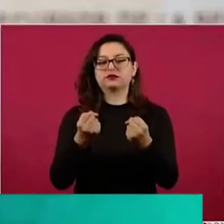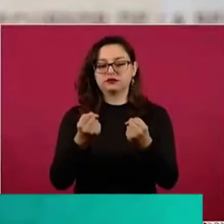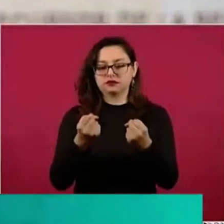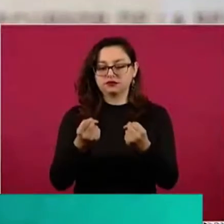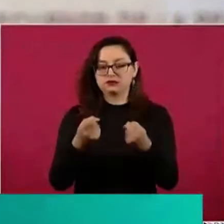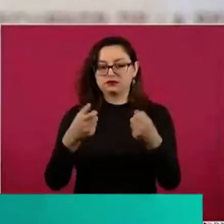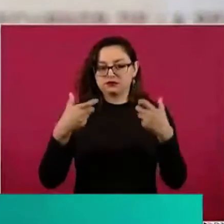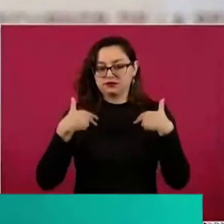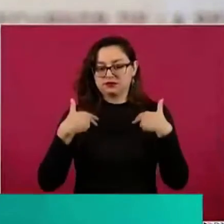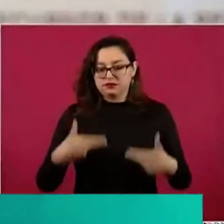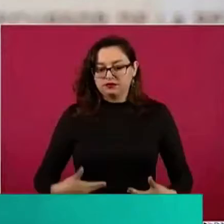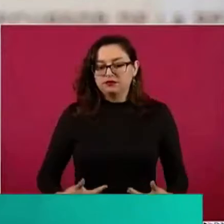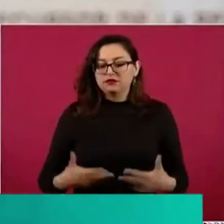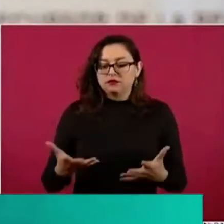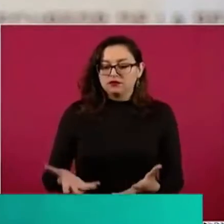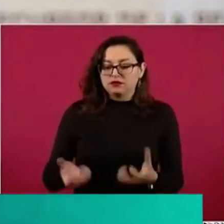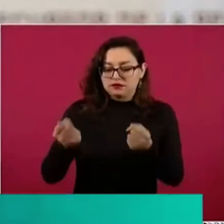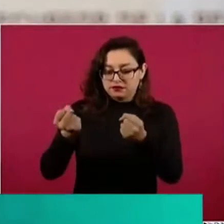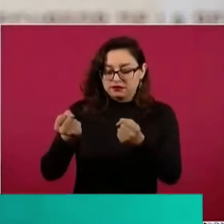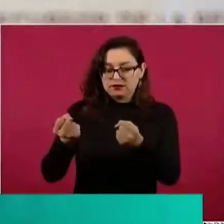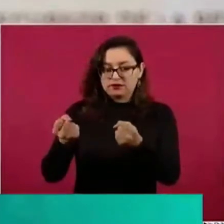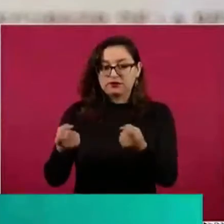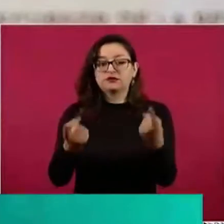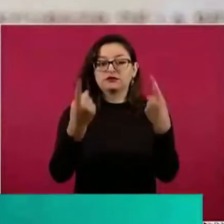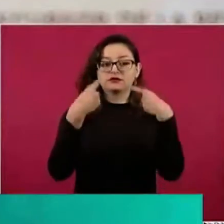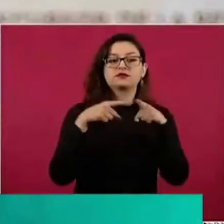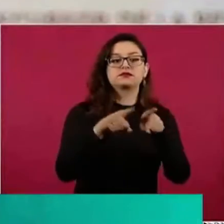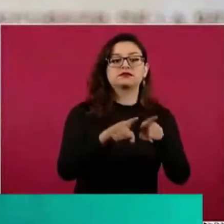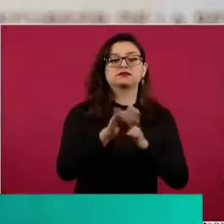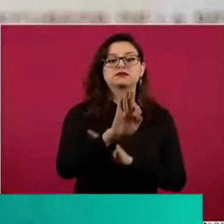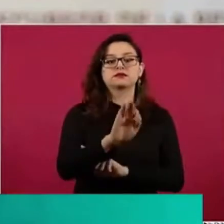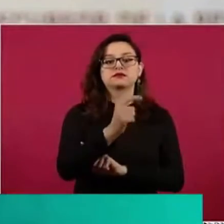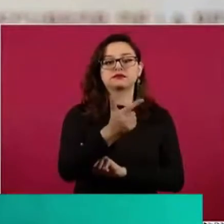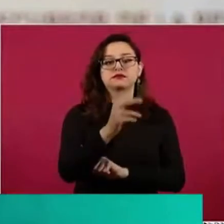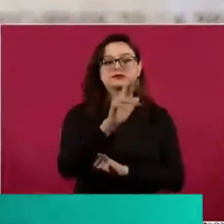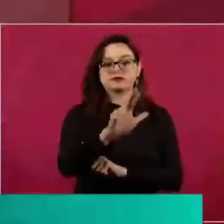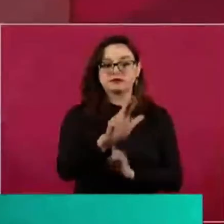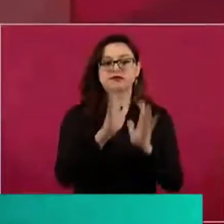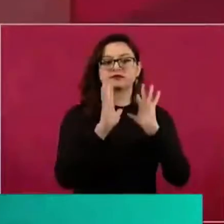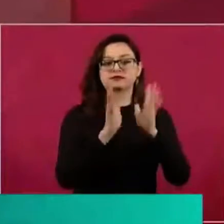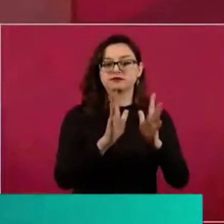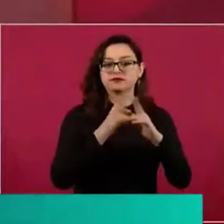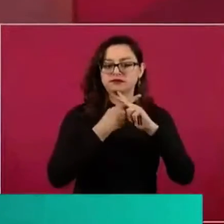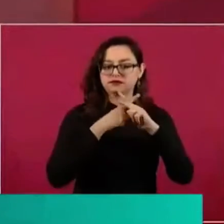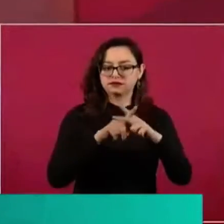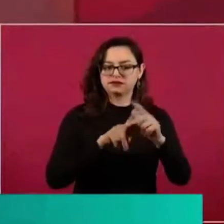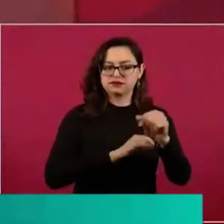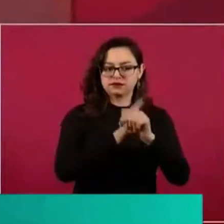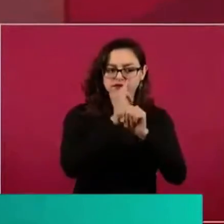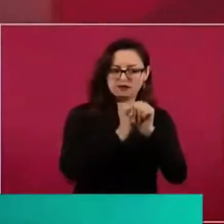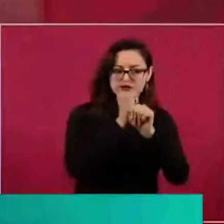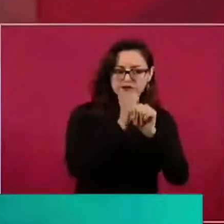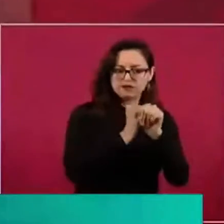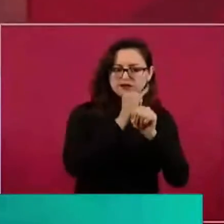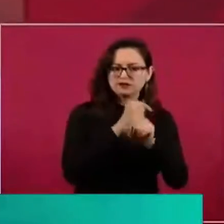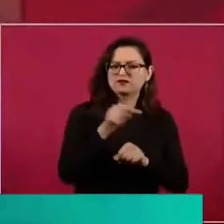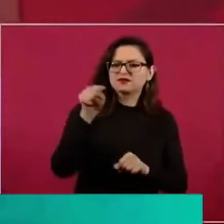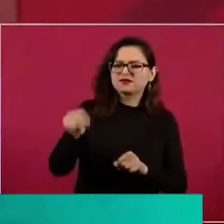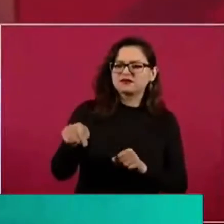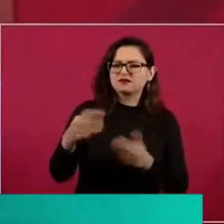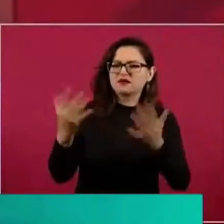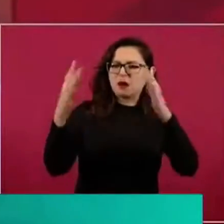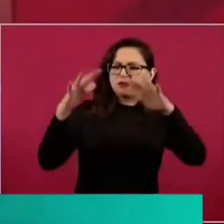Ya inició la fiscalía la investigación para castigar a los responsables, los que tienen que